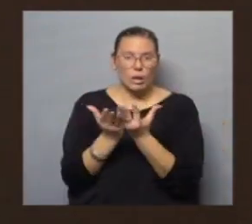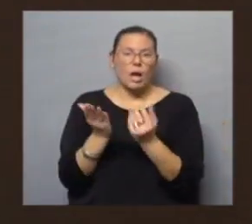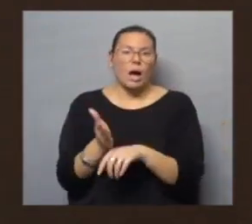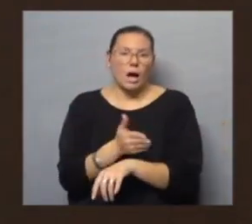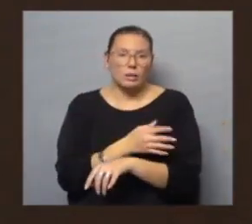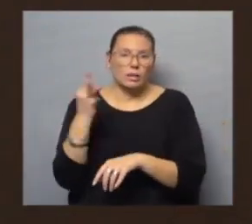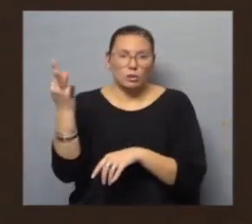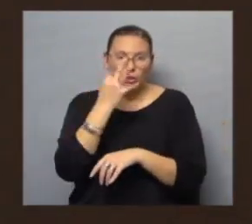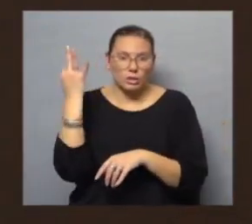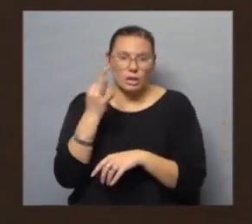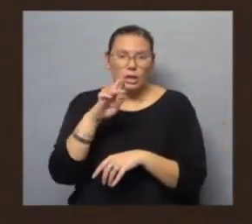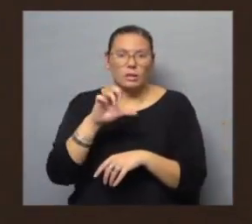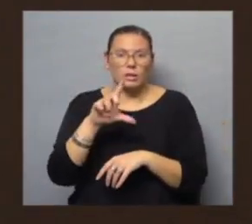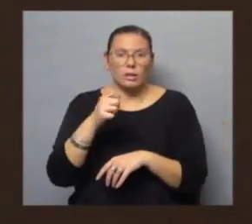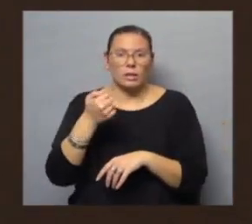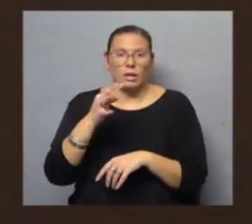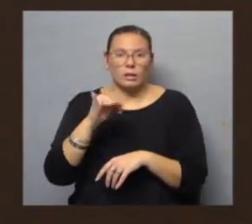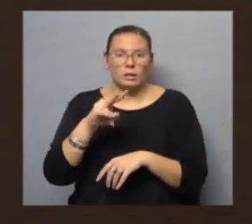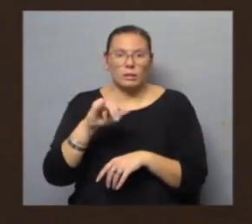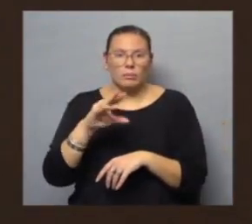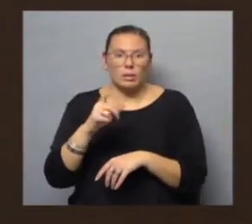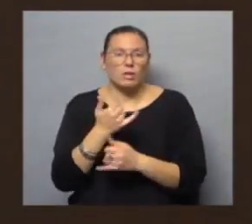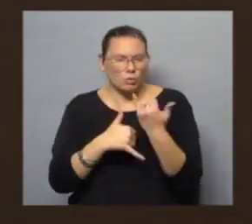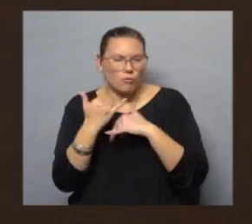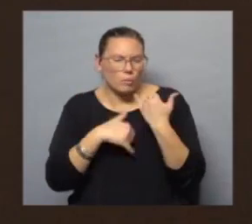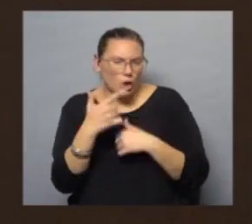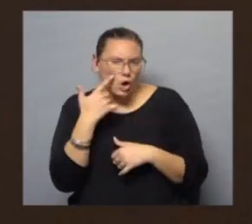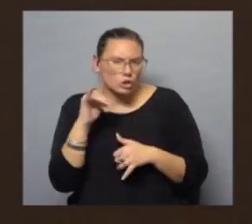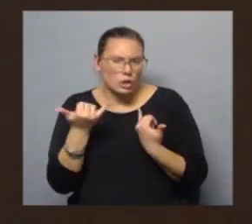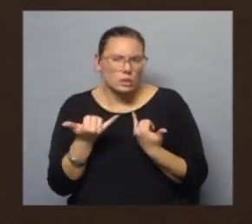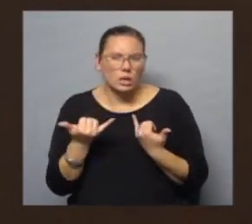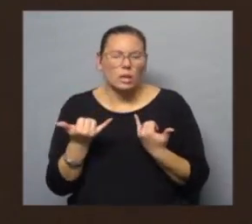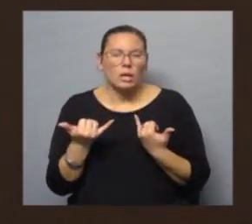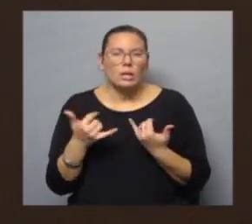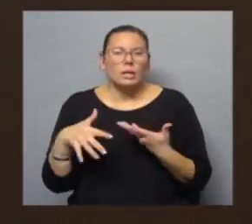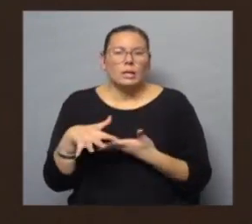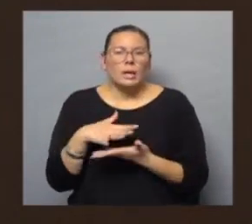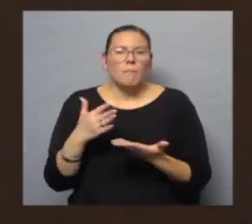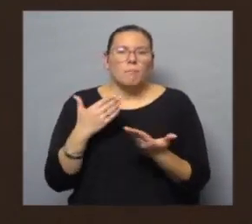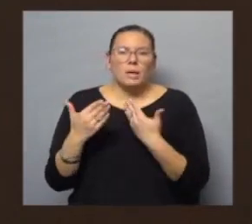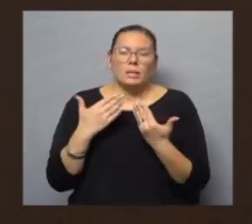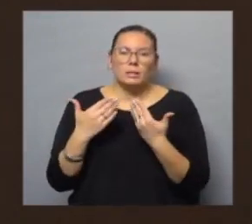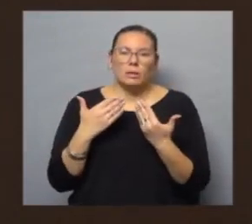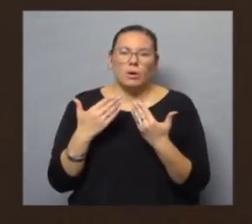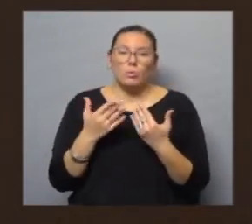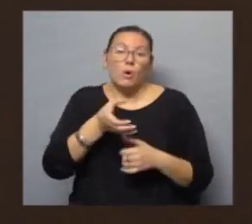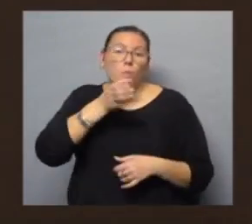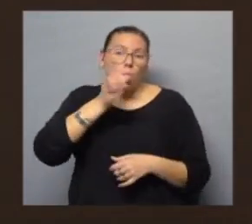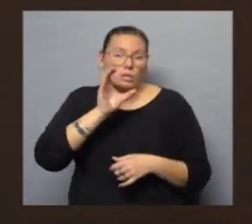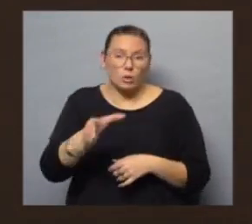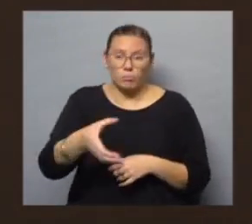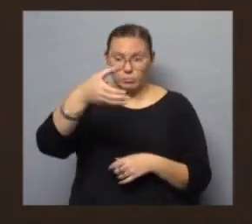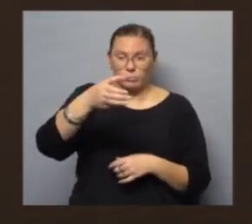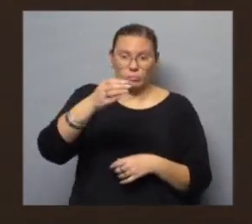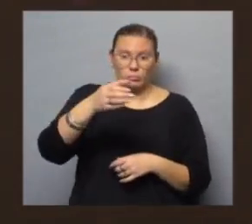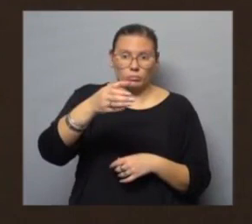relatividad general, que es bien confirmado, ya es un dato bien conocido. Y el efecto es como similar a que uno agarra un vaso